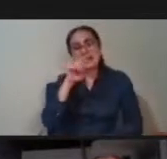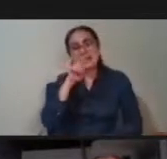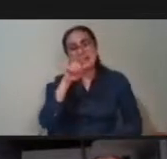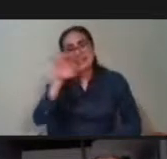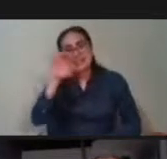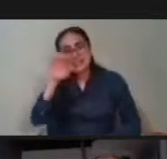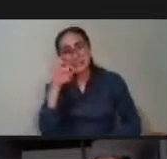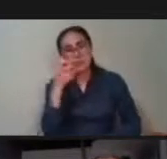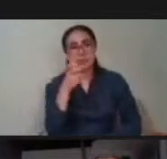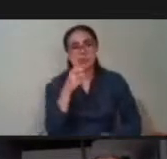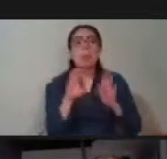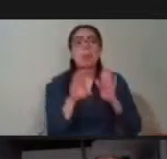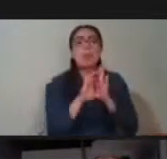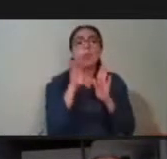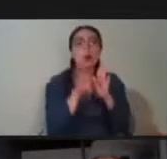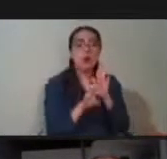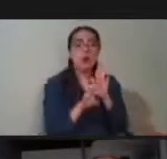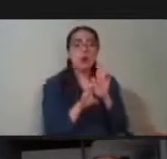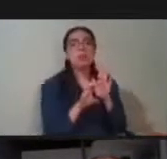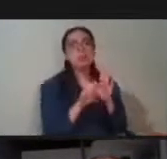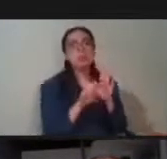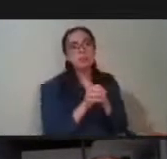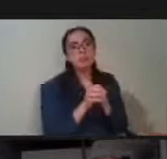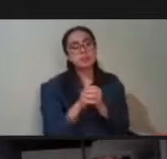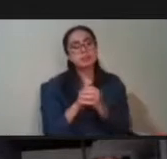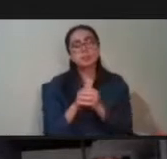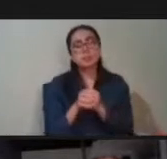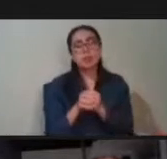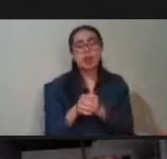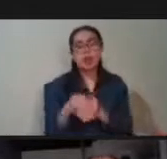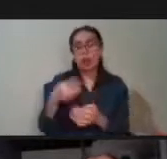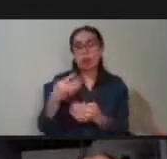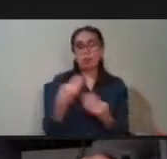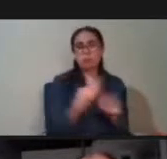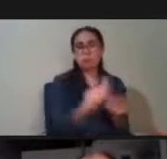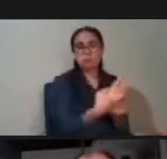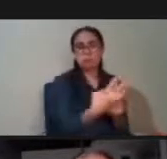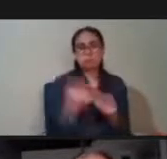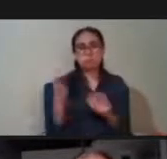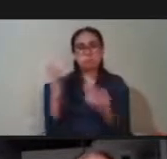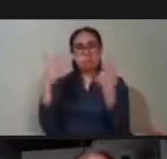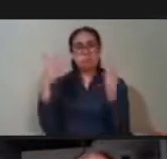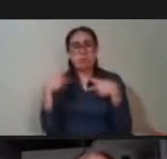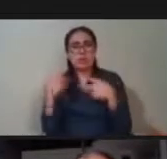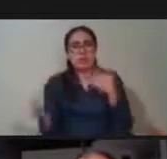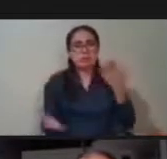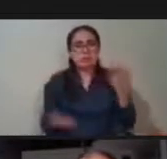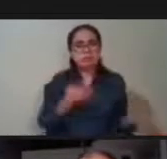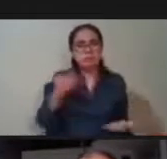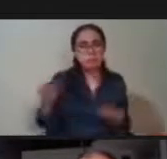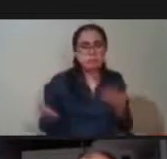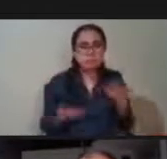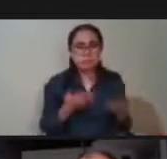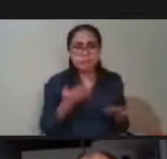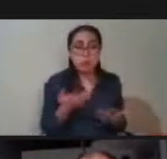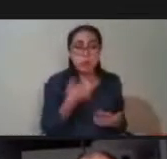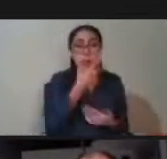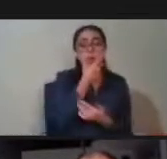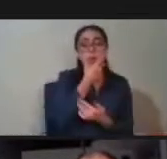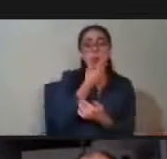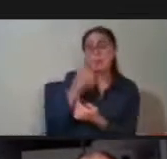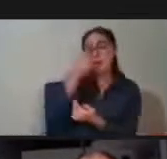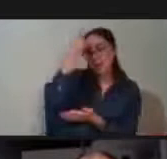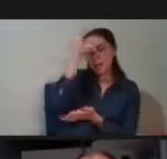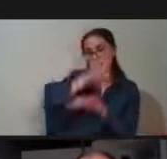multitud de seres alados bailando alrededor y el dramaturgo tiene la pulsión de convertirse en ellos y